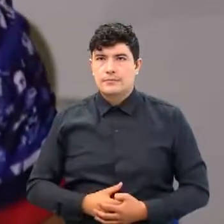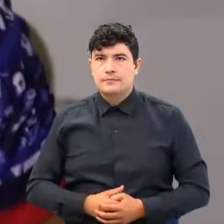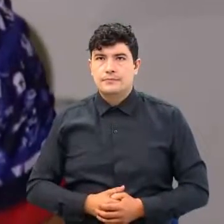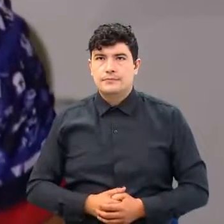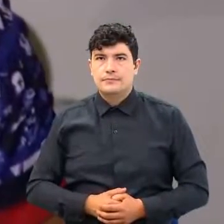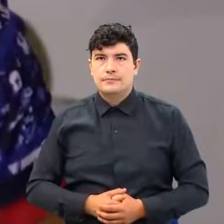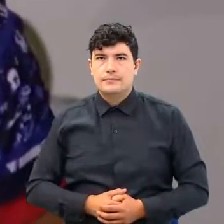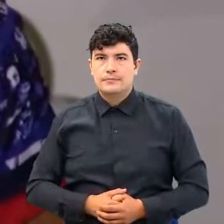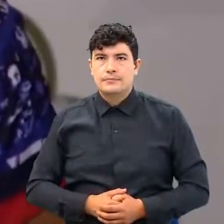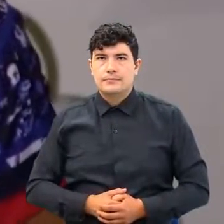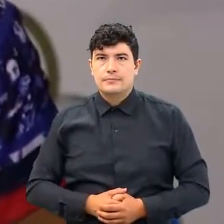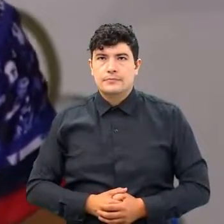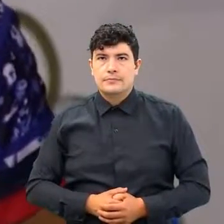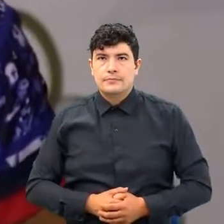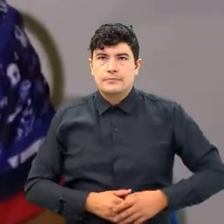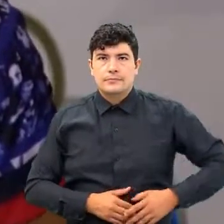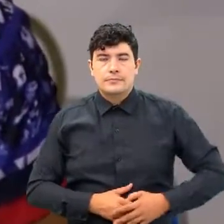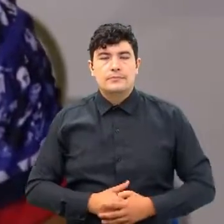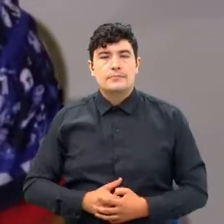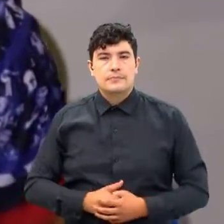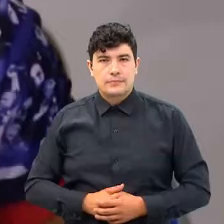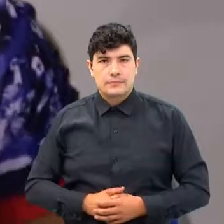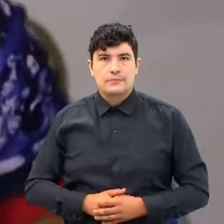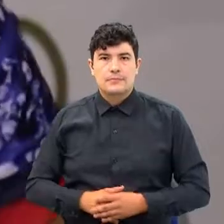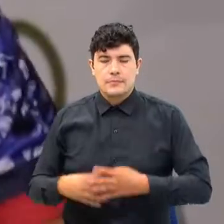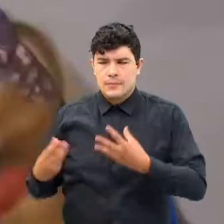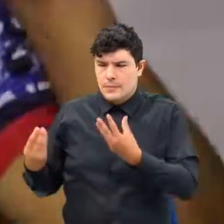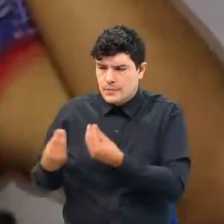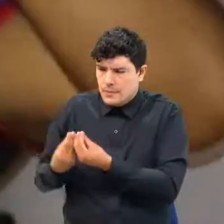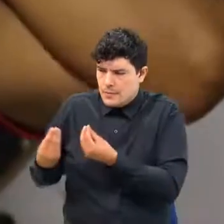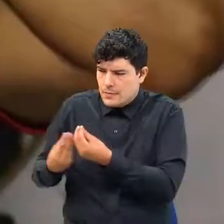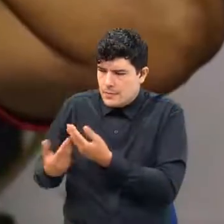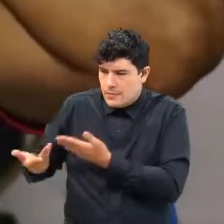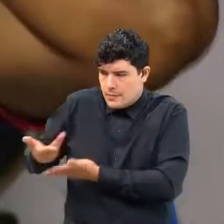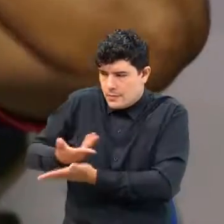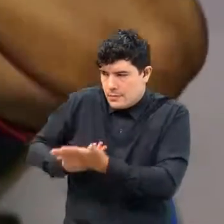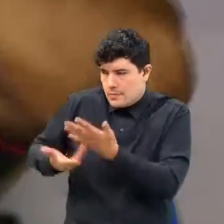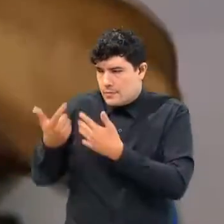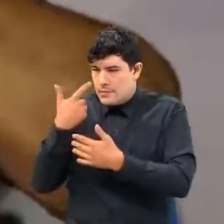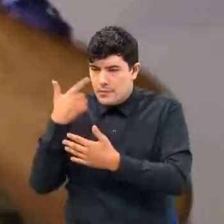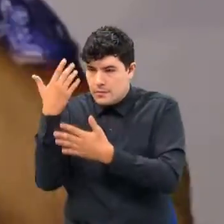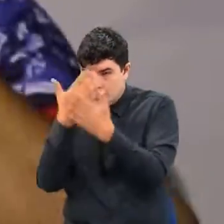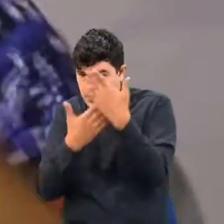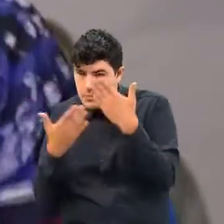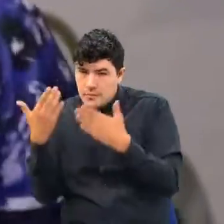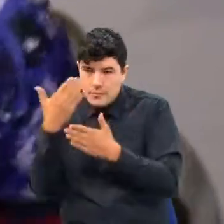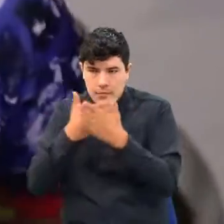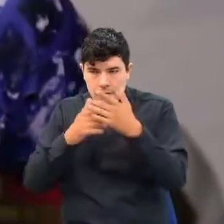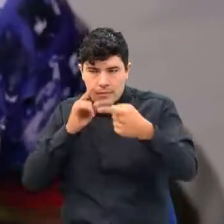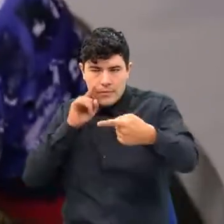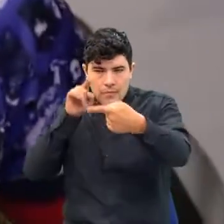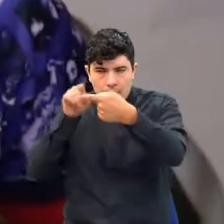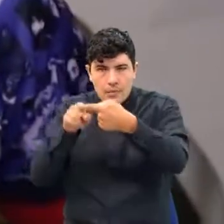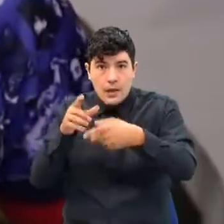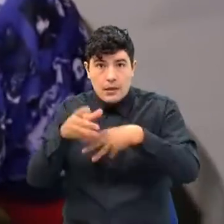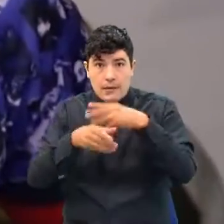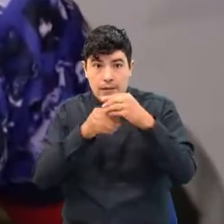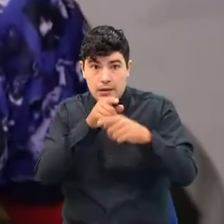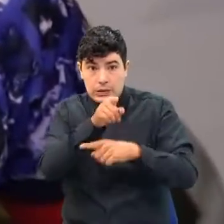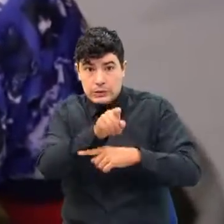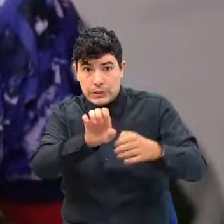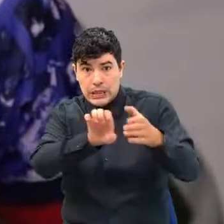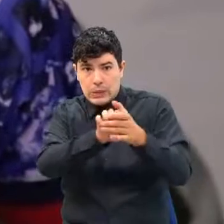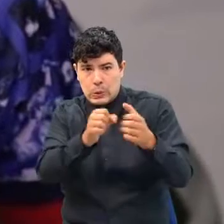Creo que lo veníamos desde hace rato con los compañeros analizando, entonces era un objetivo y un buen rival, sabíamos que